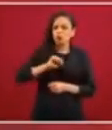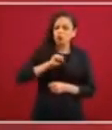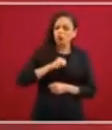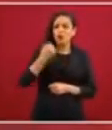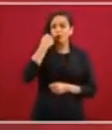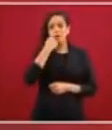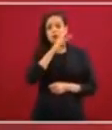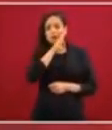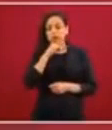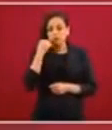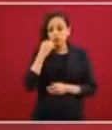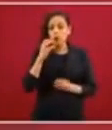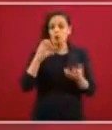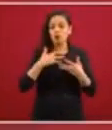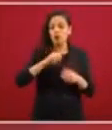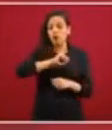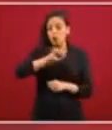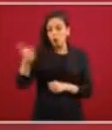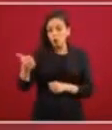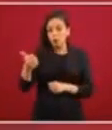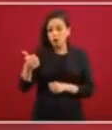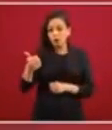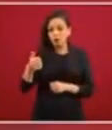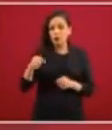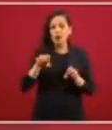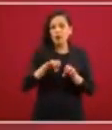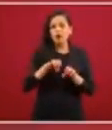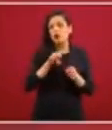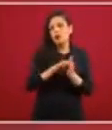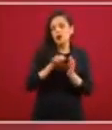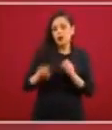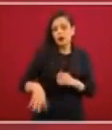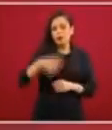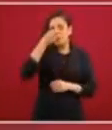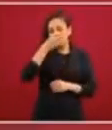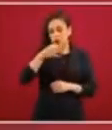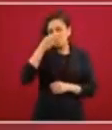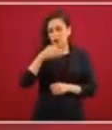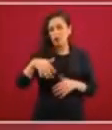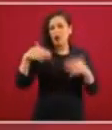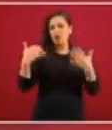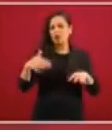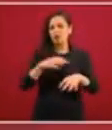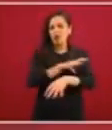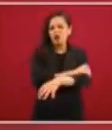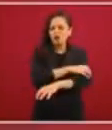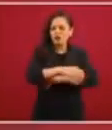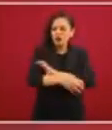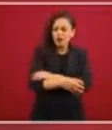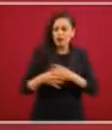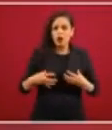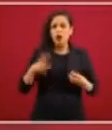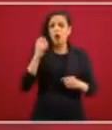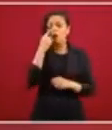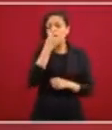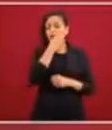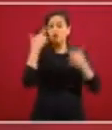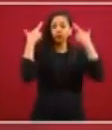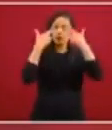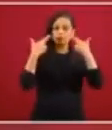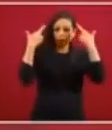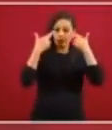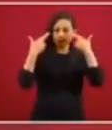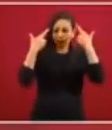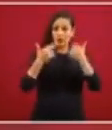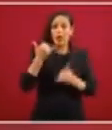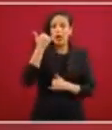otros síntomas como escurrimiento nasal, dolor muscular, enrojecimiento de los ojos y pérdida